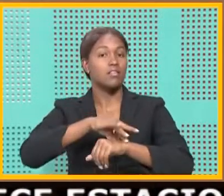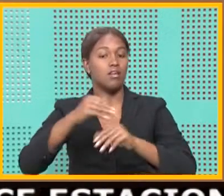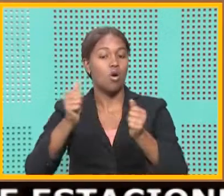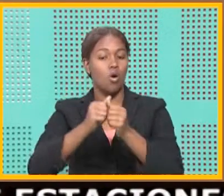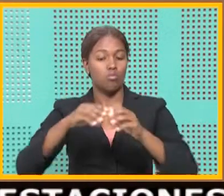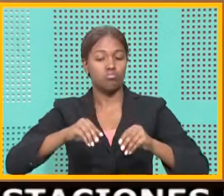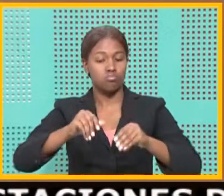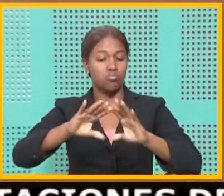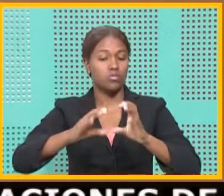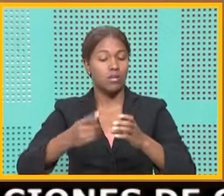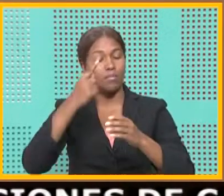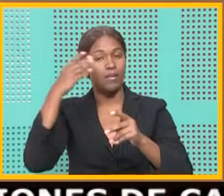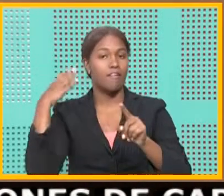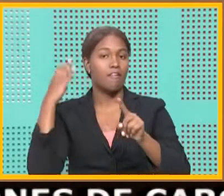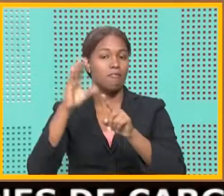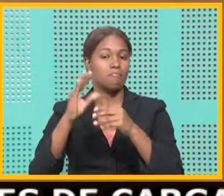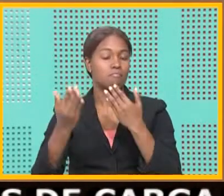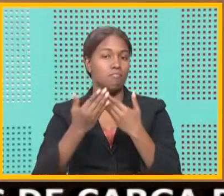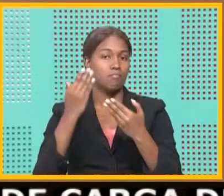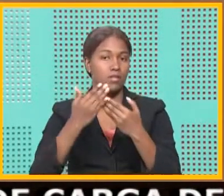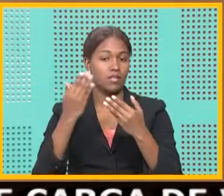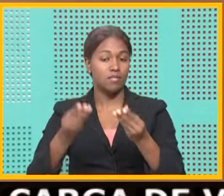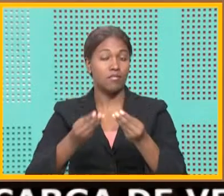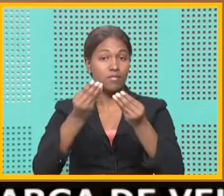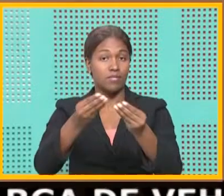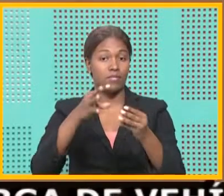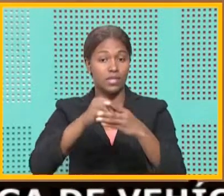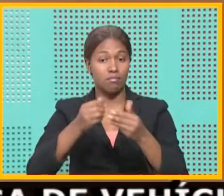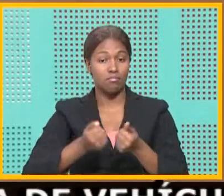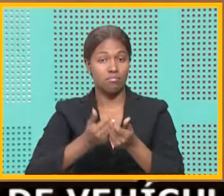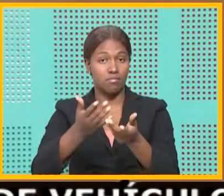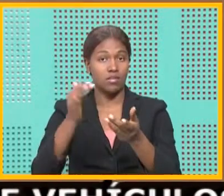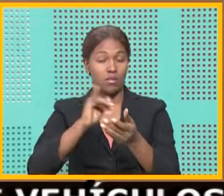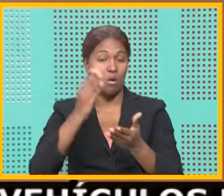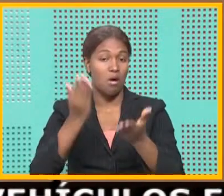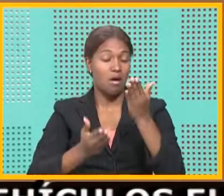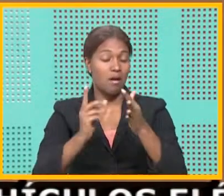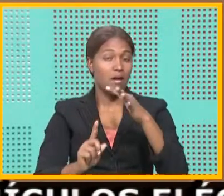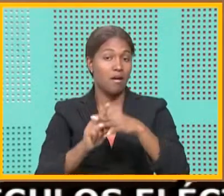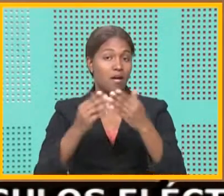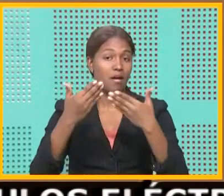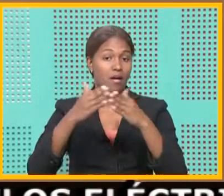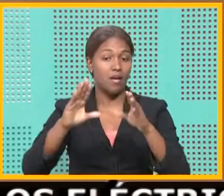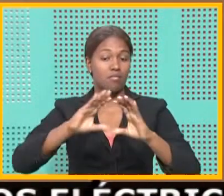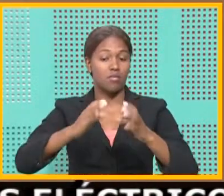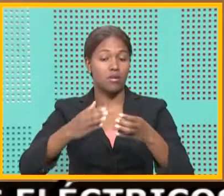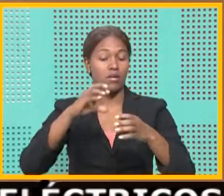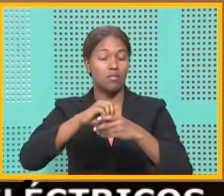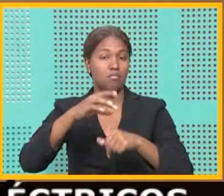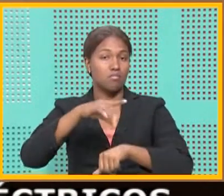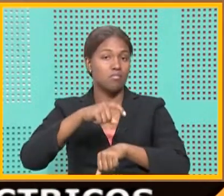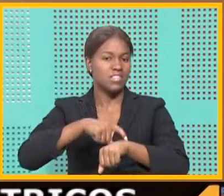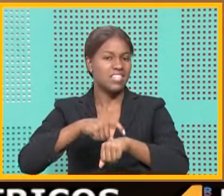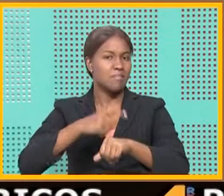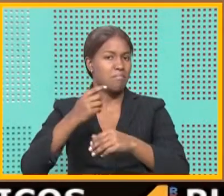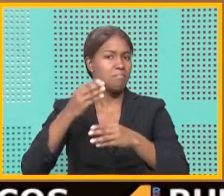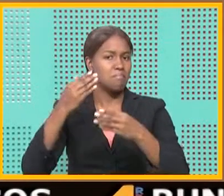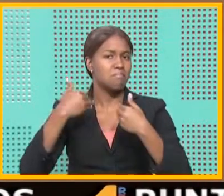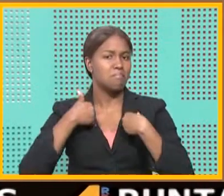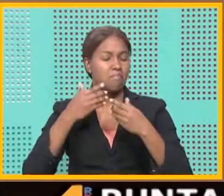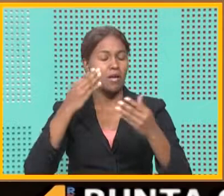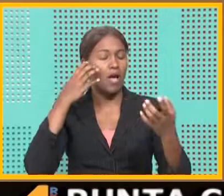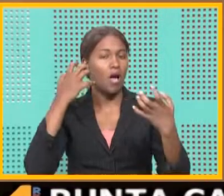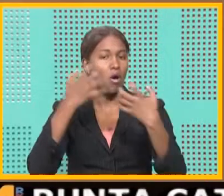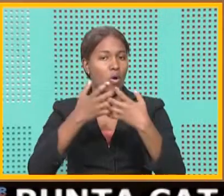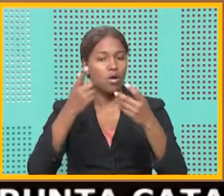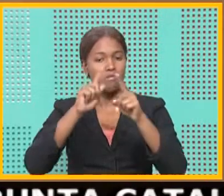agrícola para determinar su factibilidad, propuesta de distribución y posible creación de un asentamiento en un plazo prudente, acorde a las